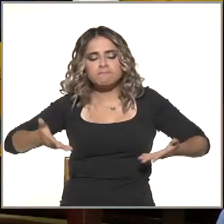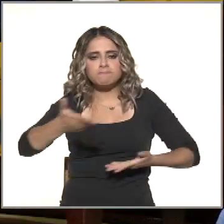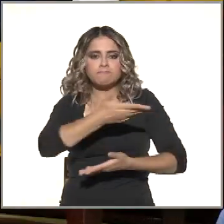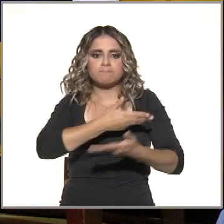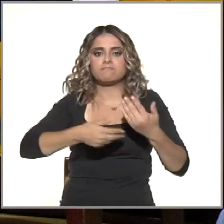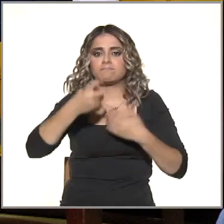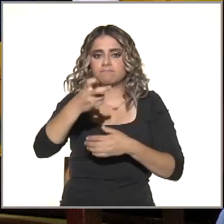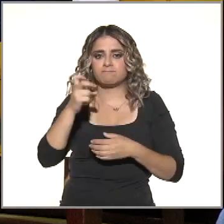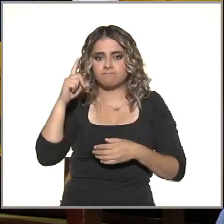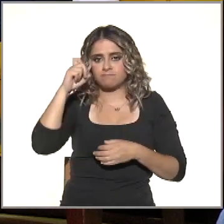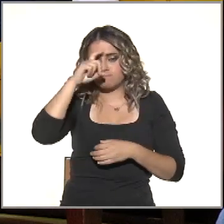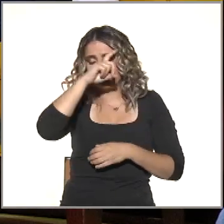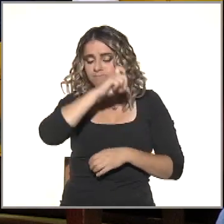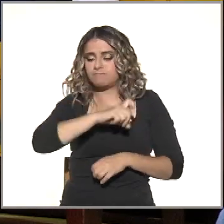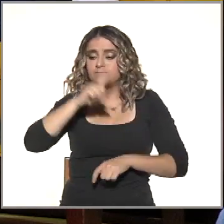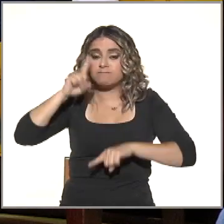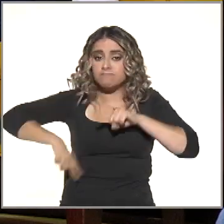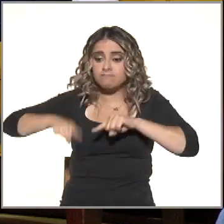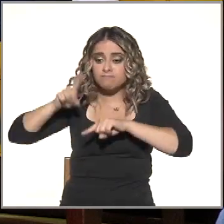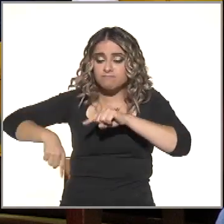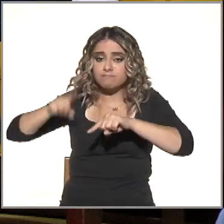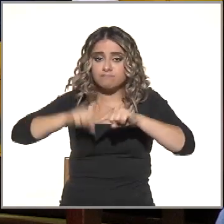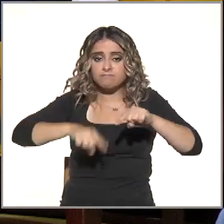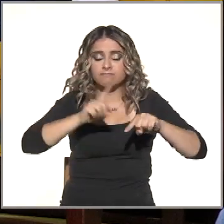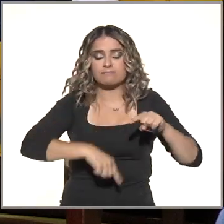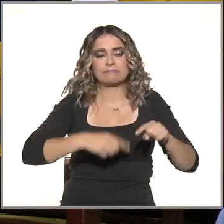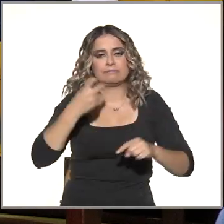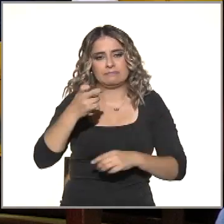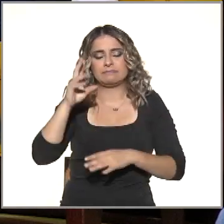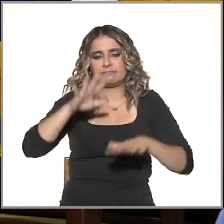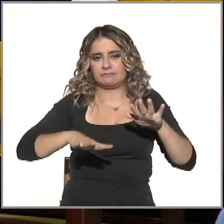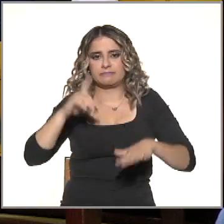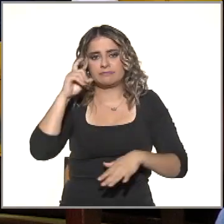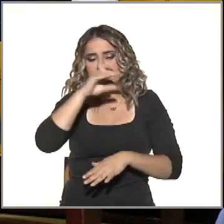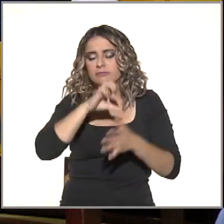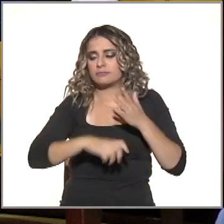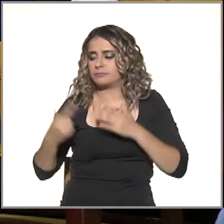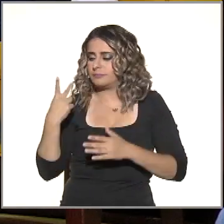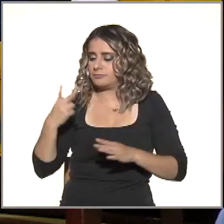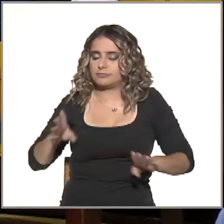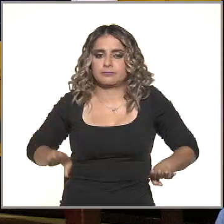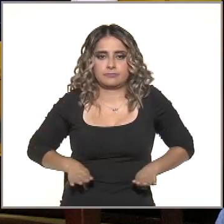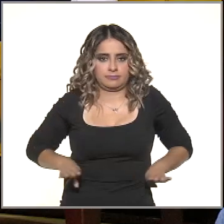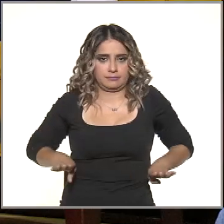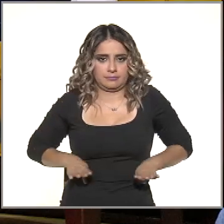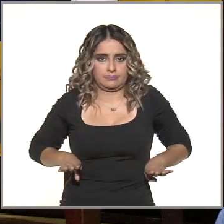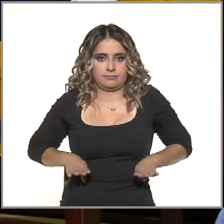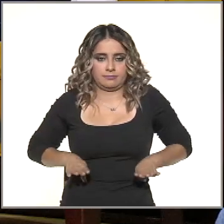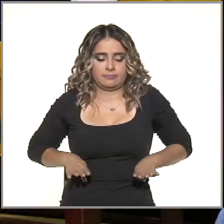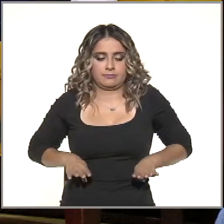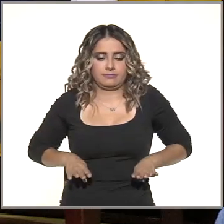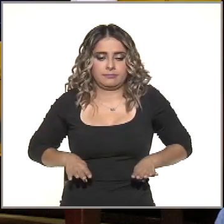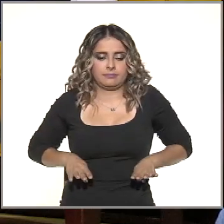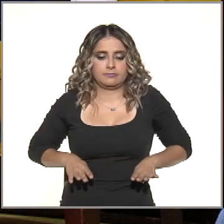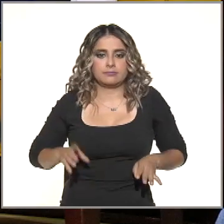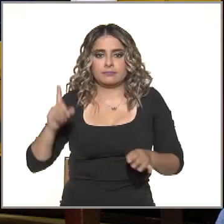difícil sustraerte de los mensajes, ¿no? En una relación de pareja, por ejemplo, es difícil que no te